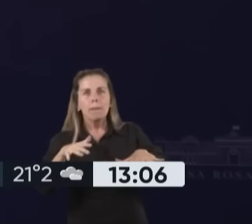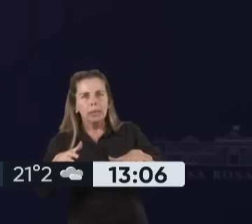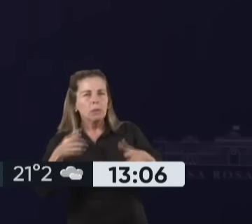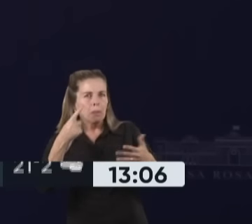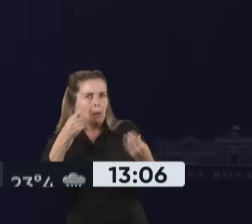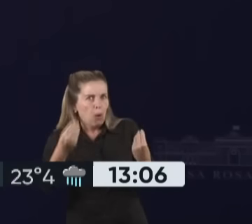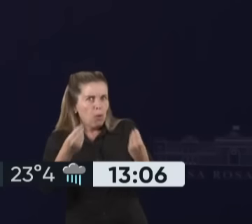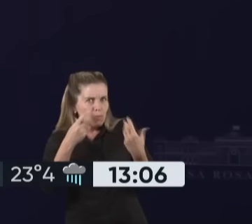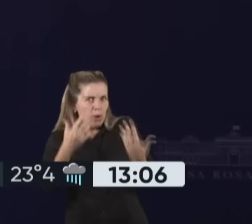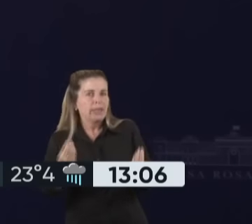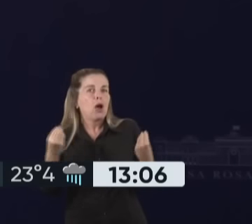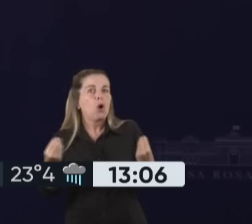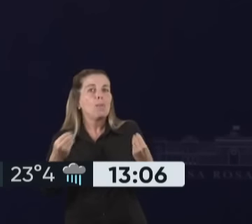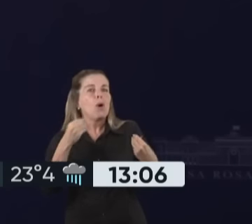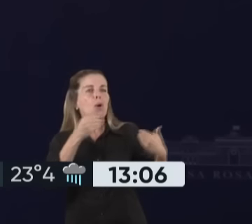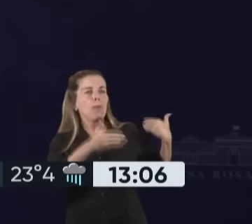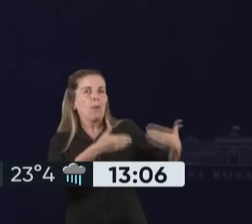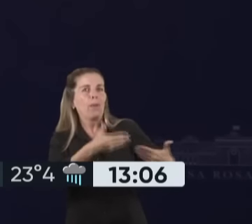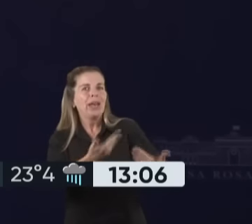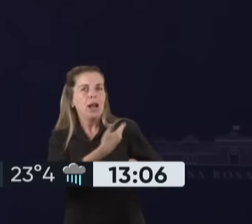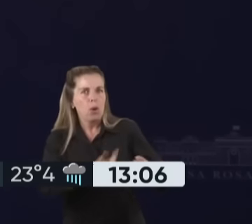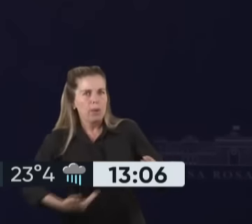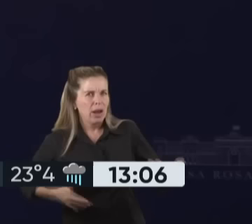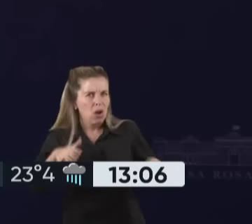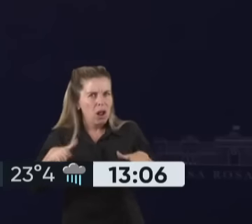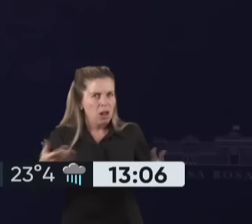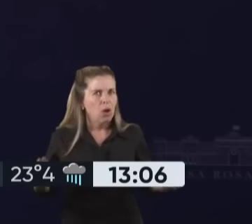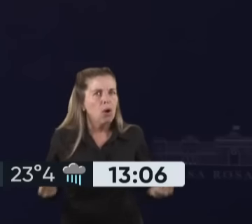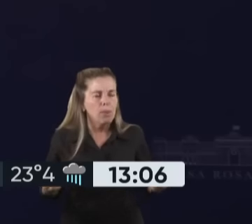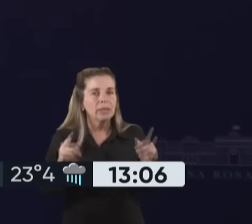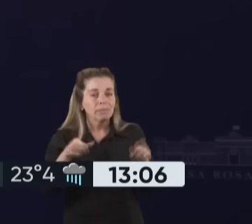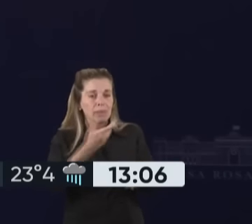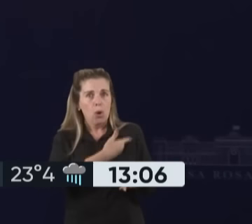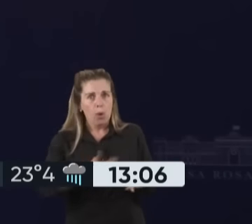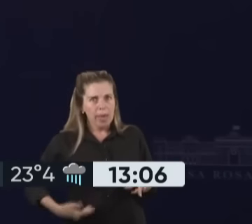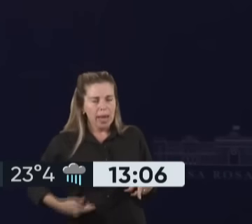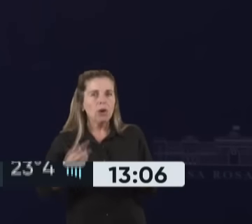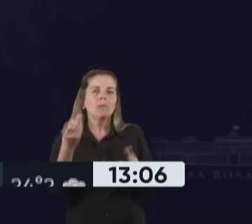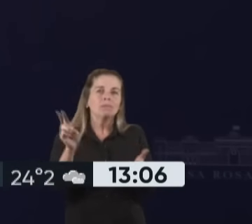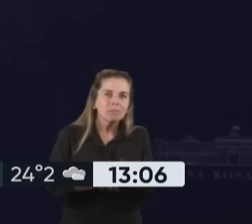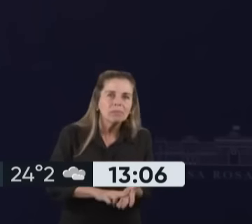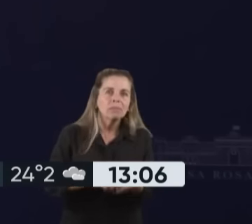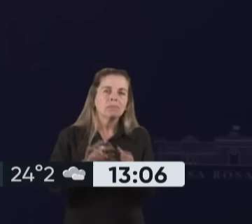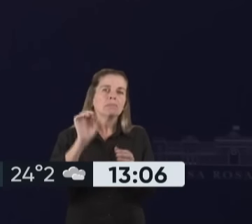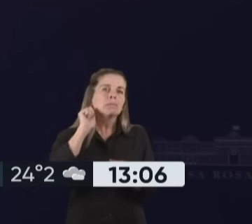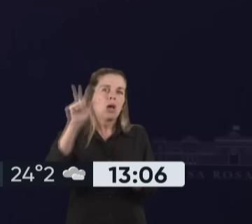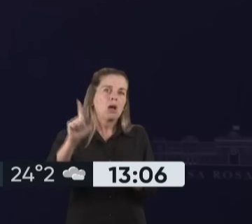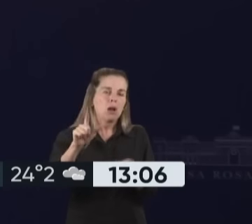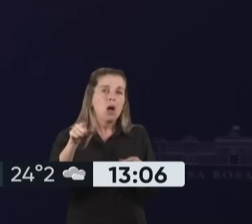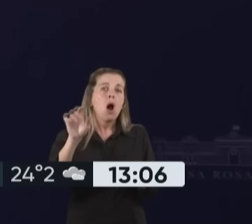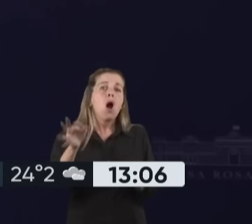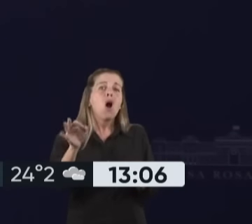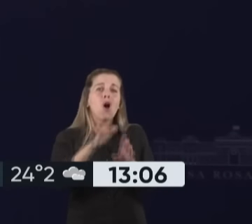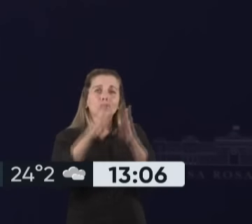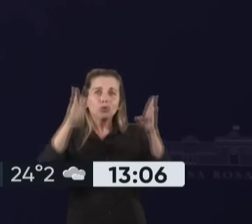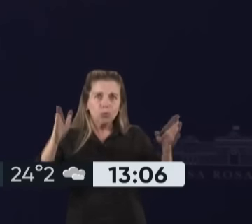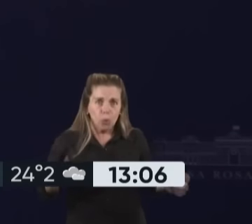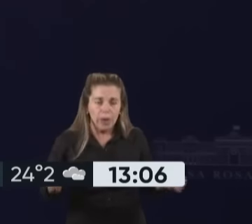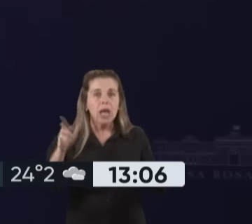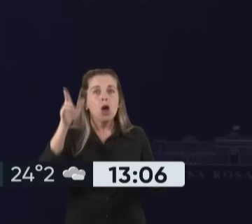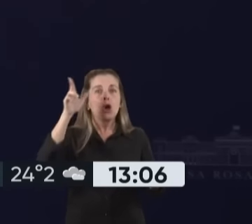el rumbo de la gestión de gobierno. Una vez más, esta administración obtuvo superávit fiscal. Durante octubre, el superávit primario fue de